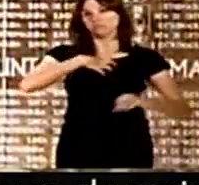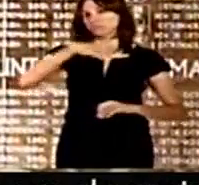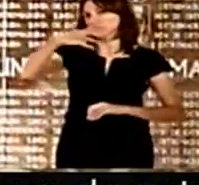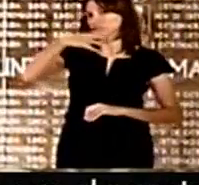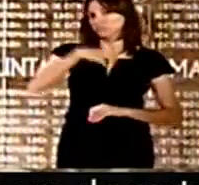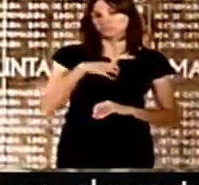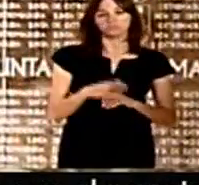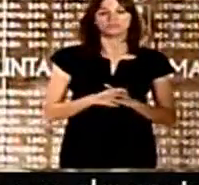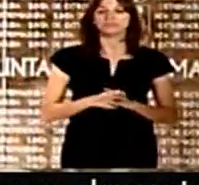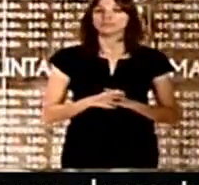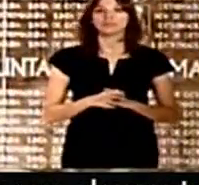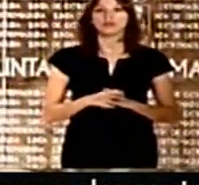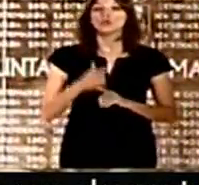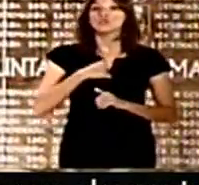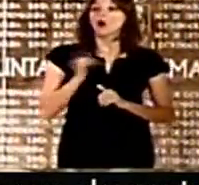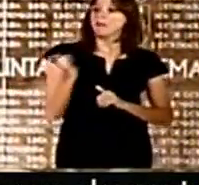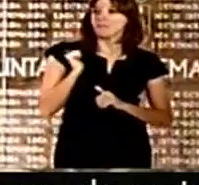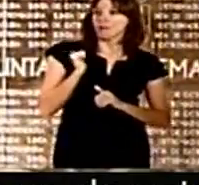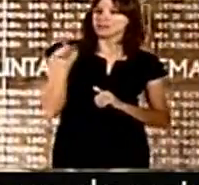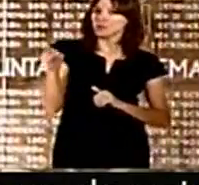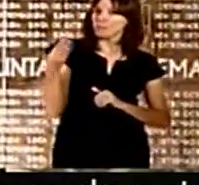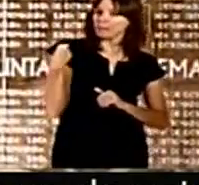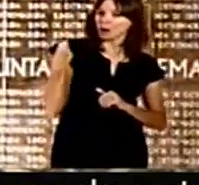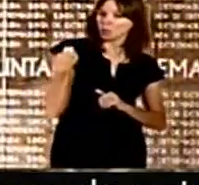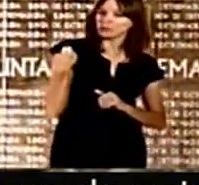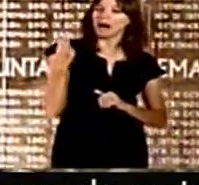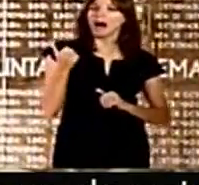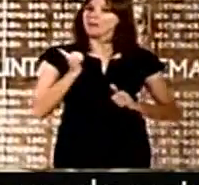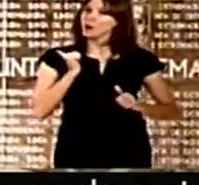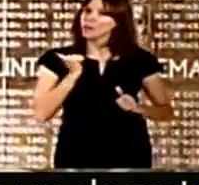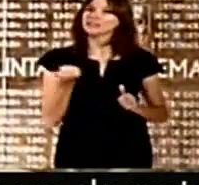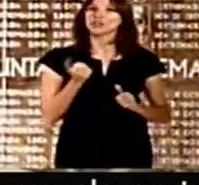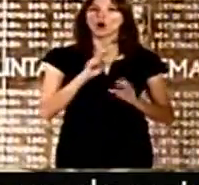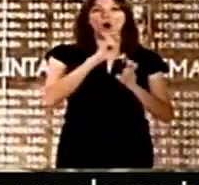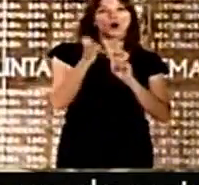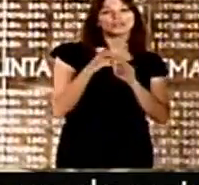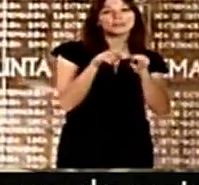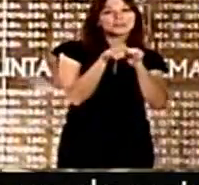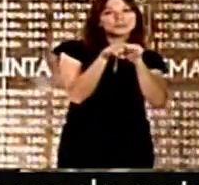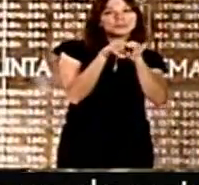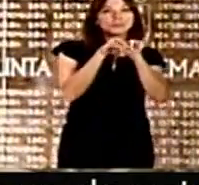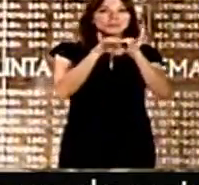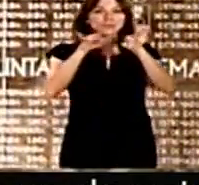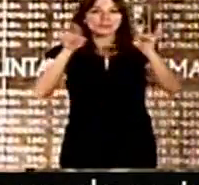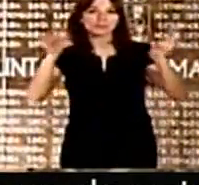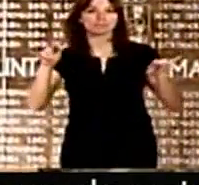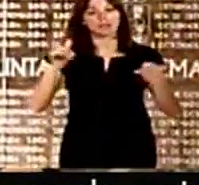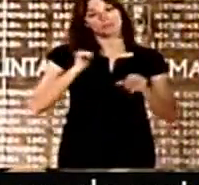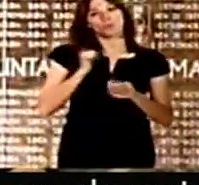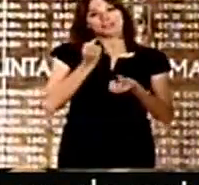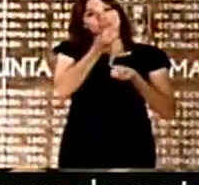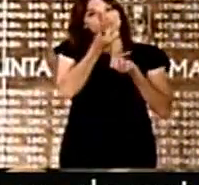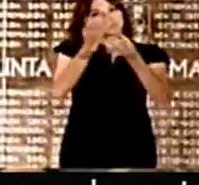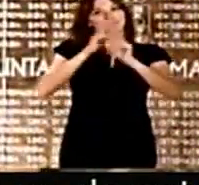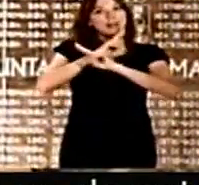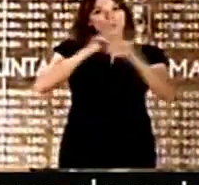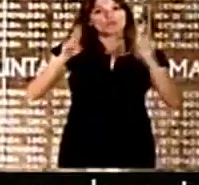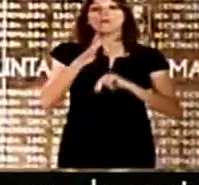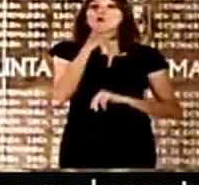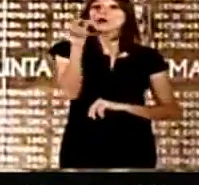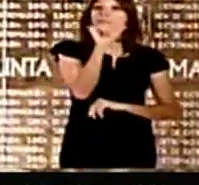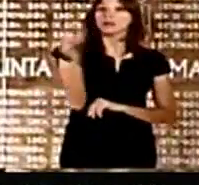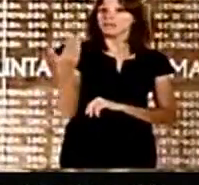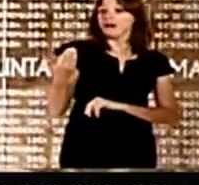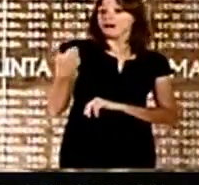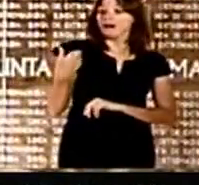apellidos. Y yo aprovecho su pregunta para contestar a otros mensajes que se empiezan a lanzar, porque la semana pasada veíamos cómo